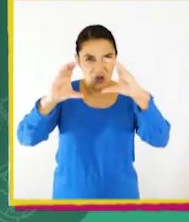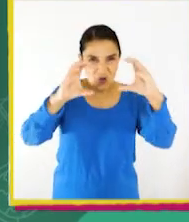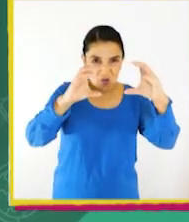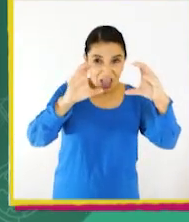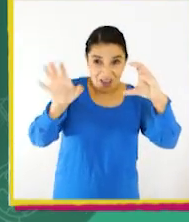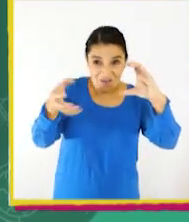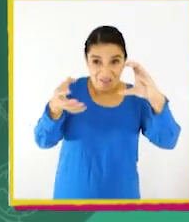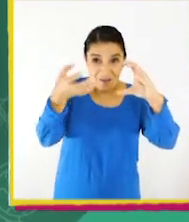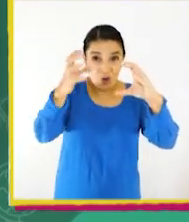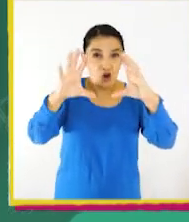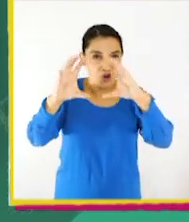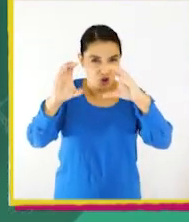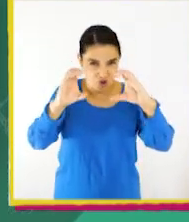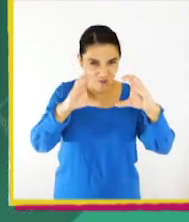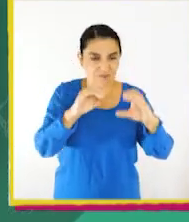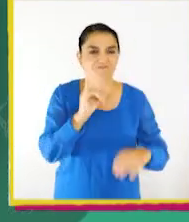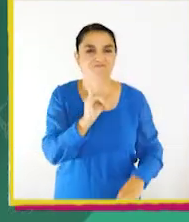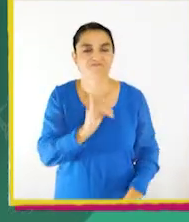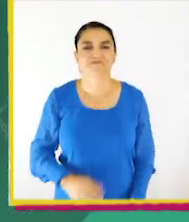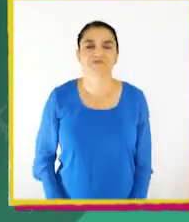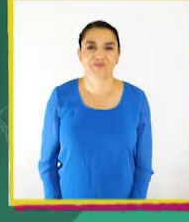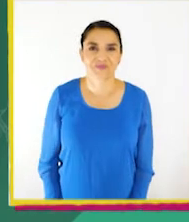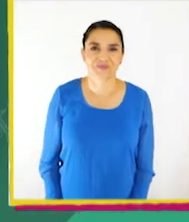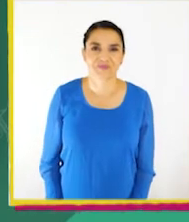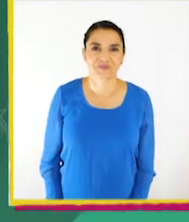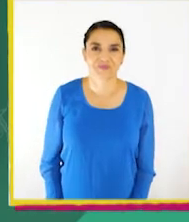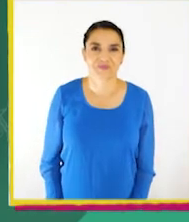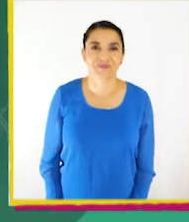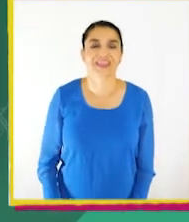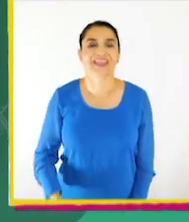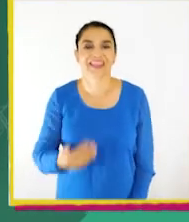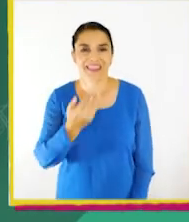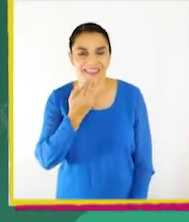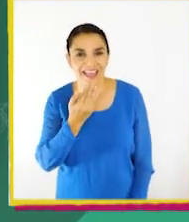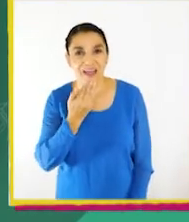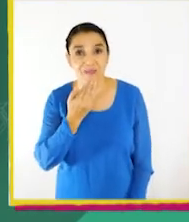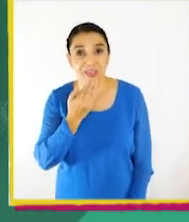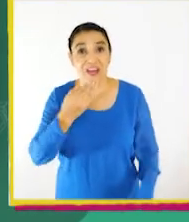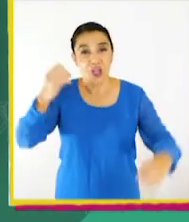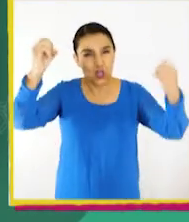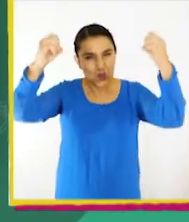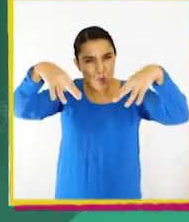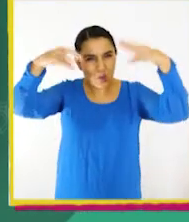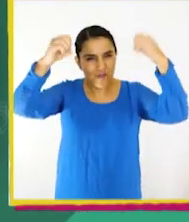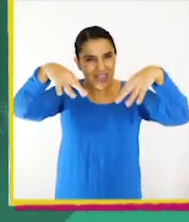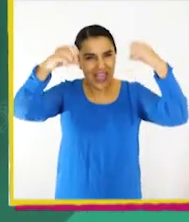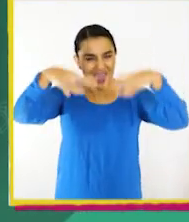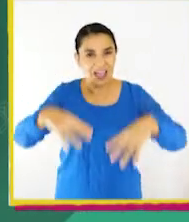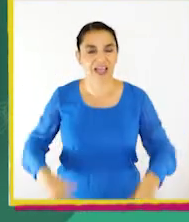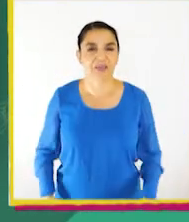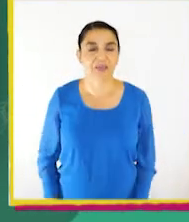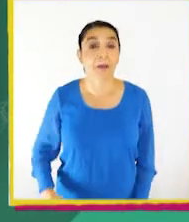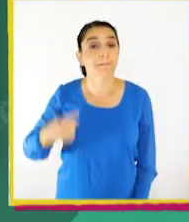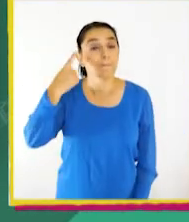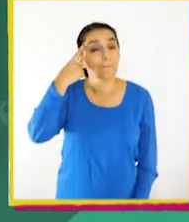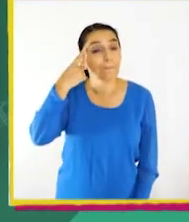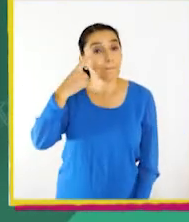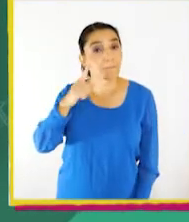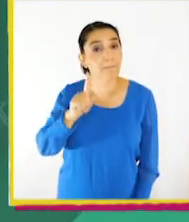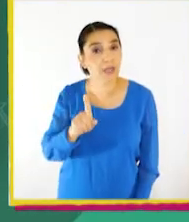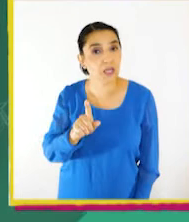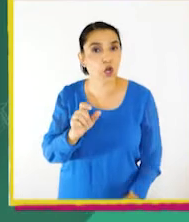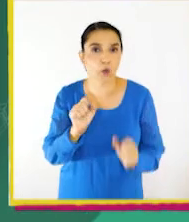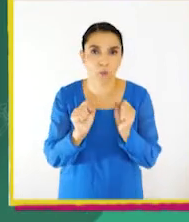nubes y en el vapor que sale de ellas. Así también en la lluvia.